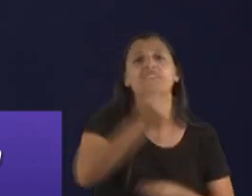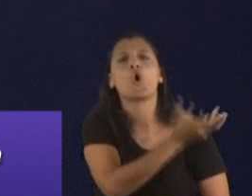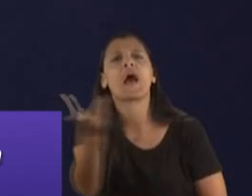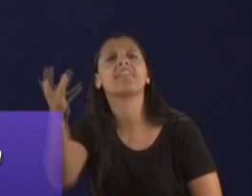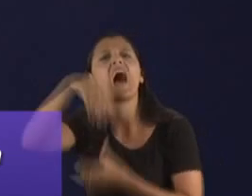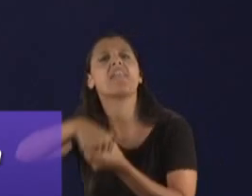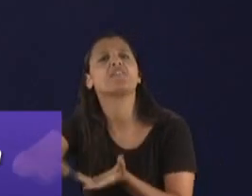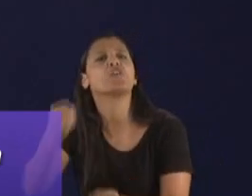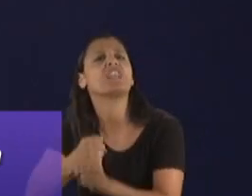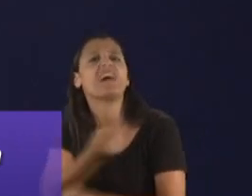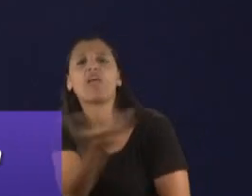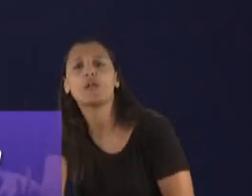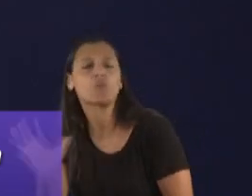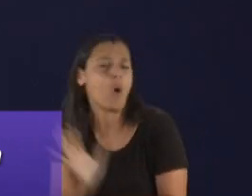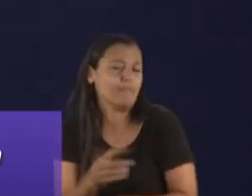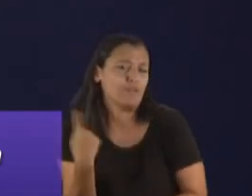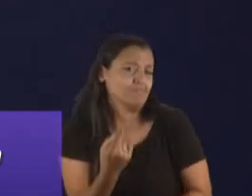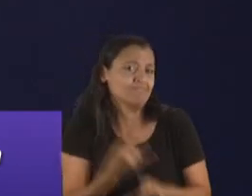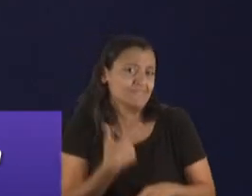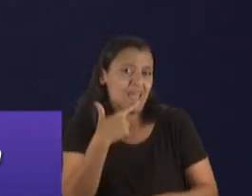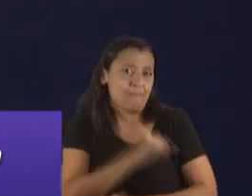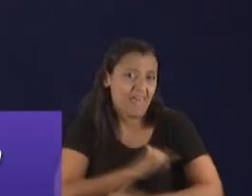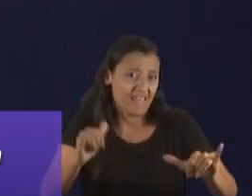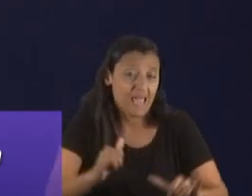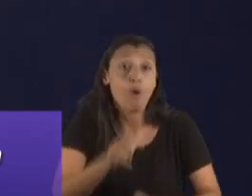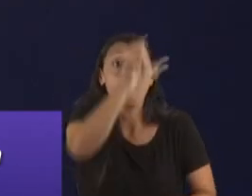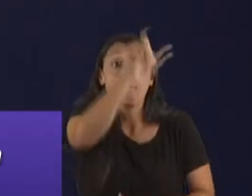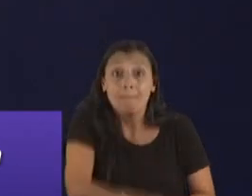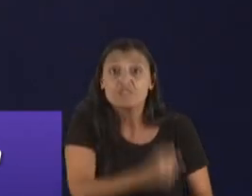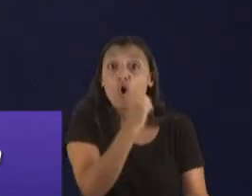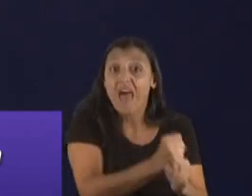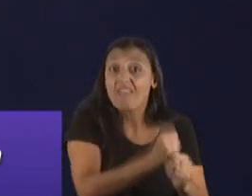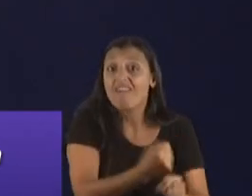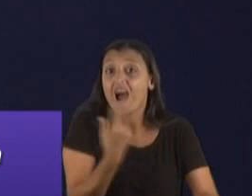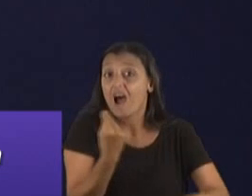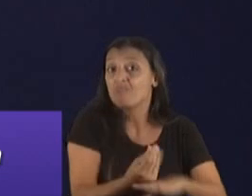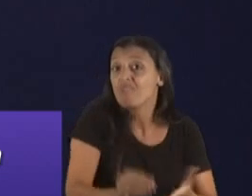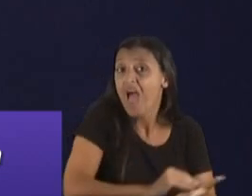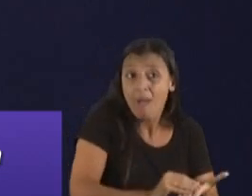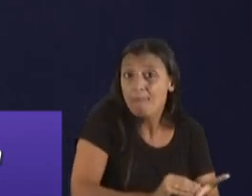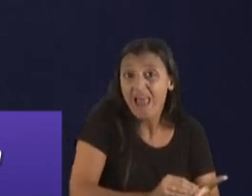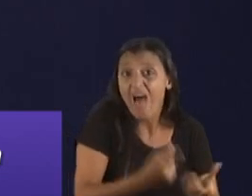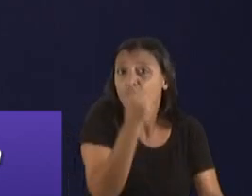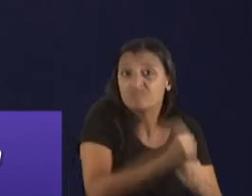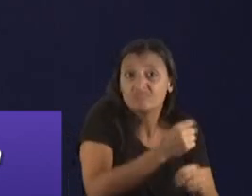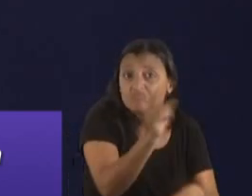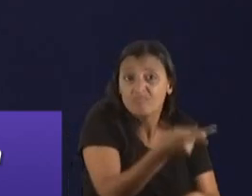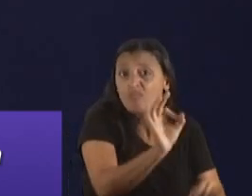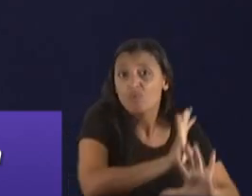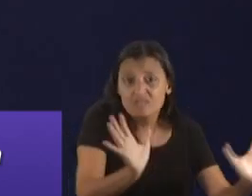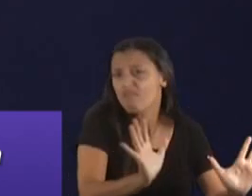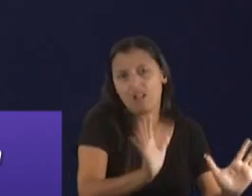empleados. Bueno, siempre dijimos lo mismo, ¿no? Empleado que esté de más no tiene razón de ser que un argentino abone su